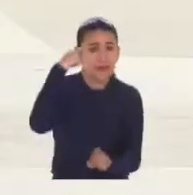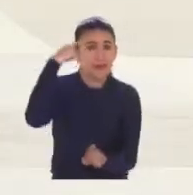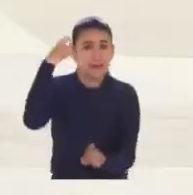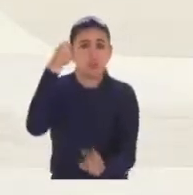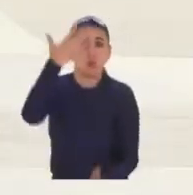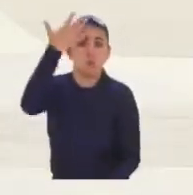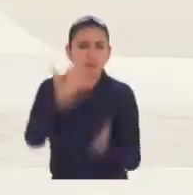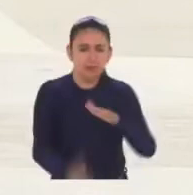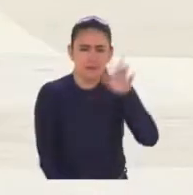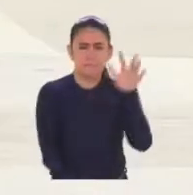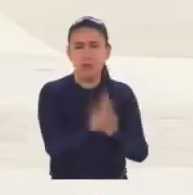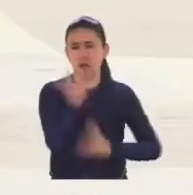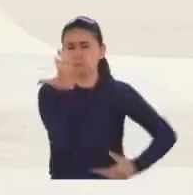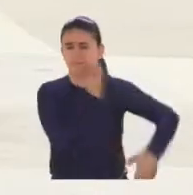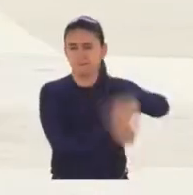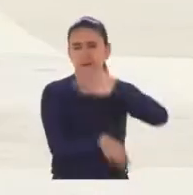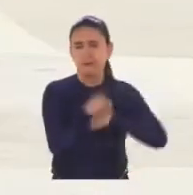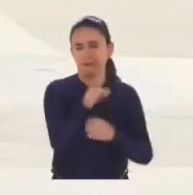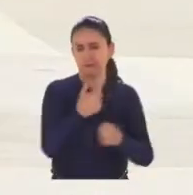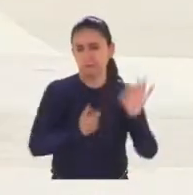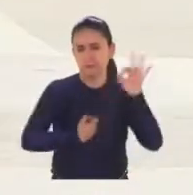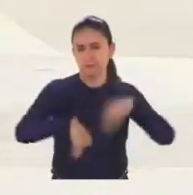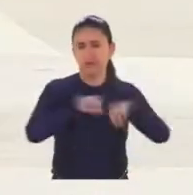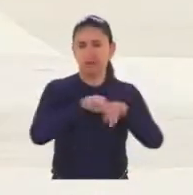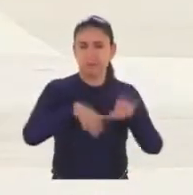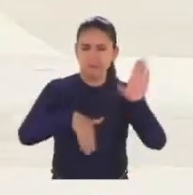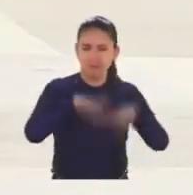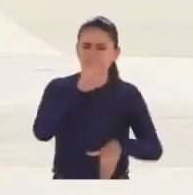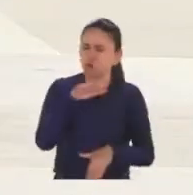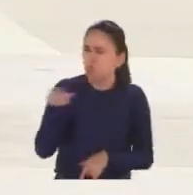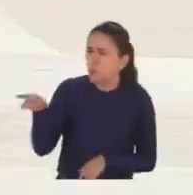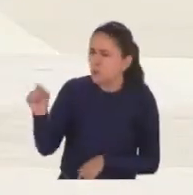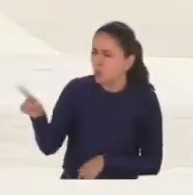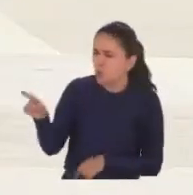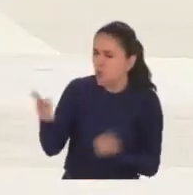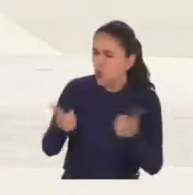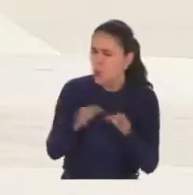alteraciones del orden público. Víctor Tavares, ¿cuáles son esos municipios? Buenas tardes.